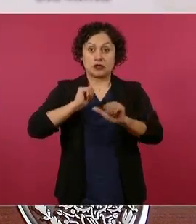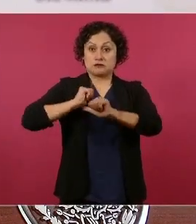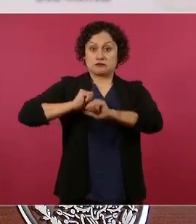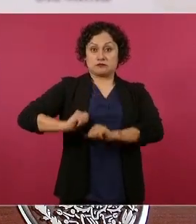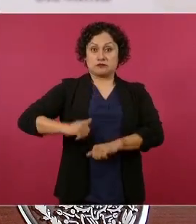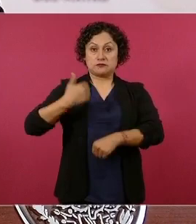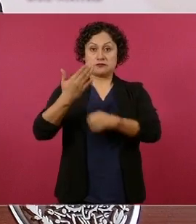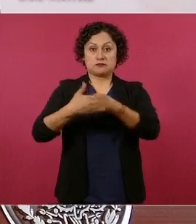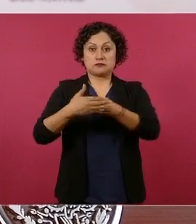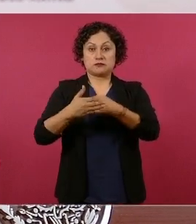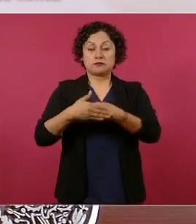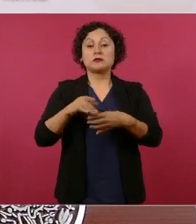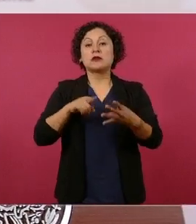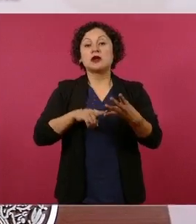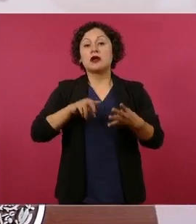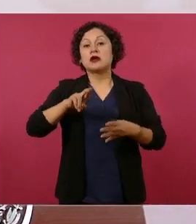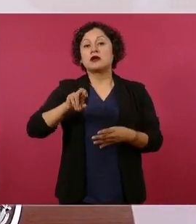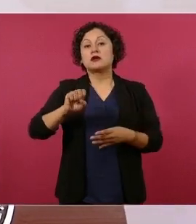una científica